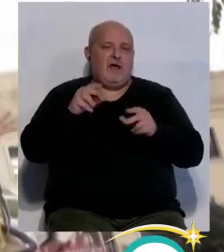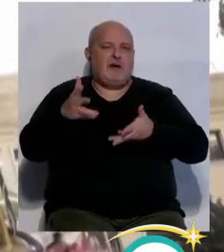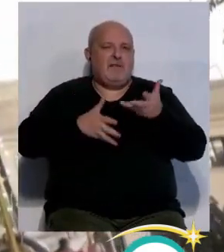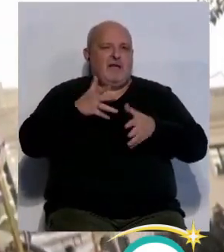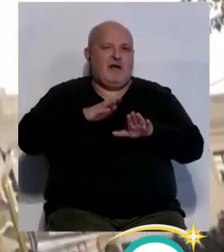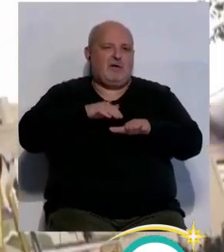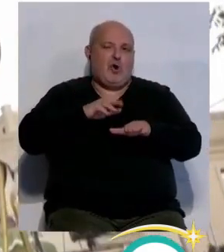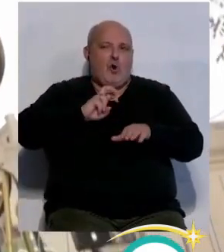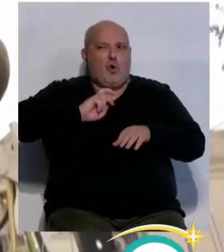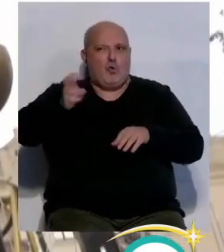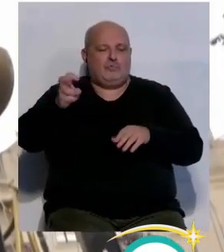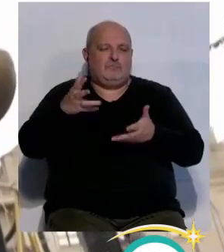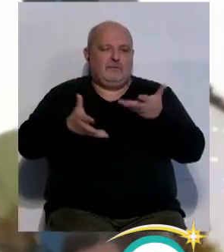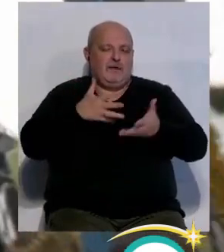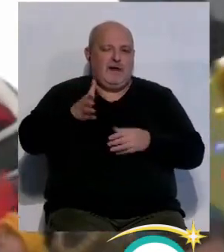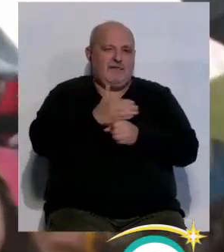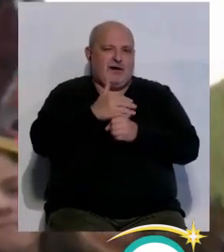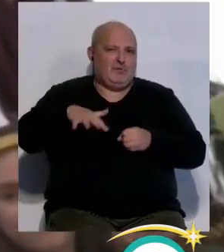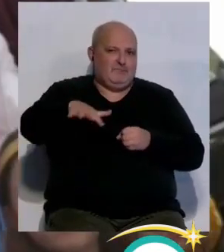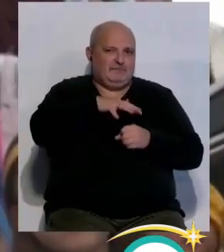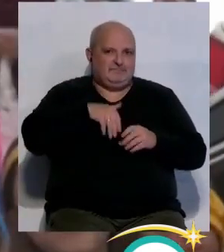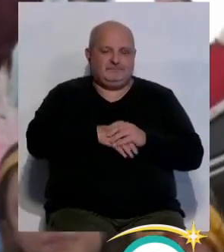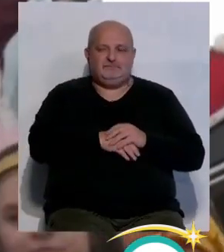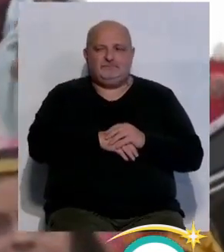animada cabalgata por las calles del barrio.